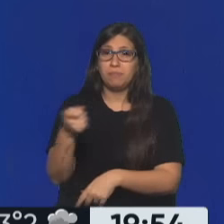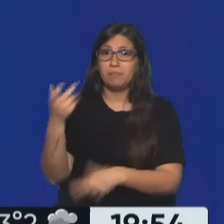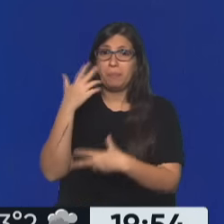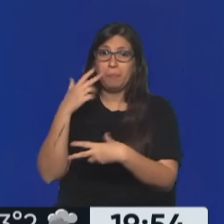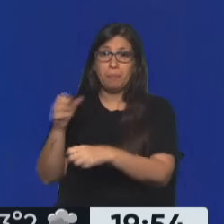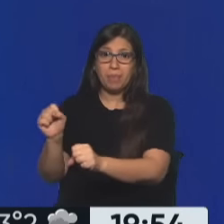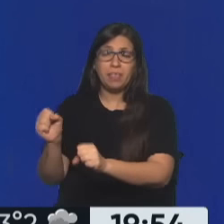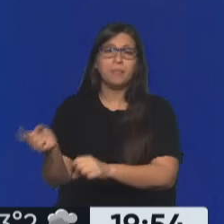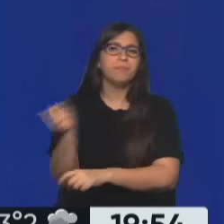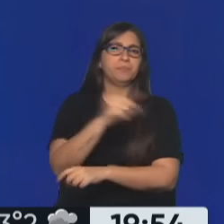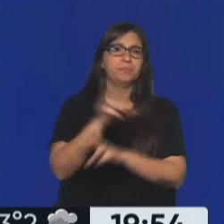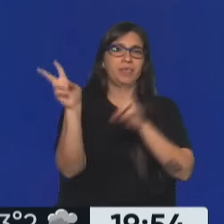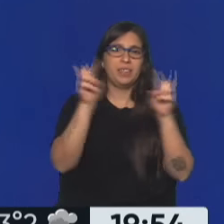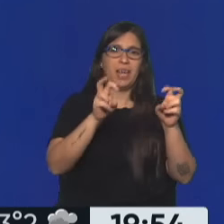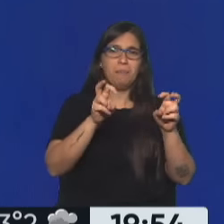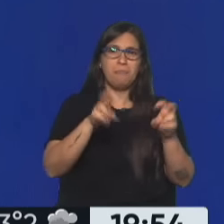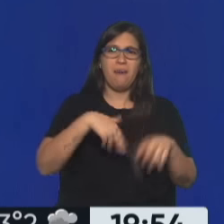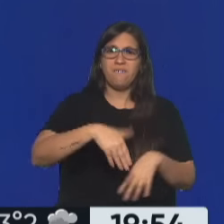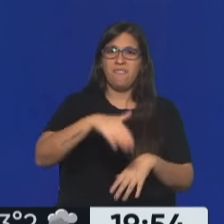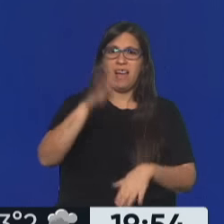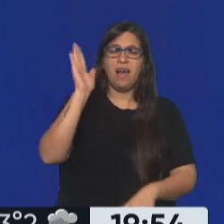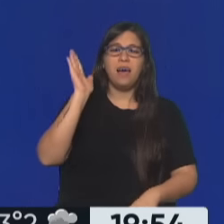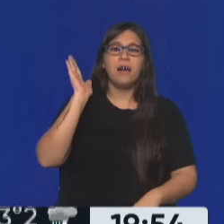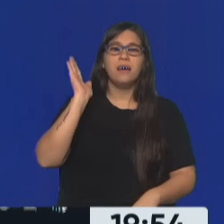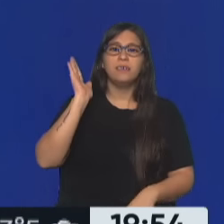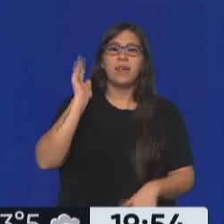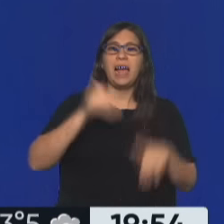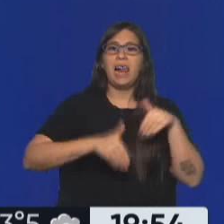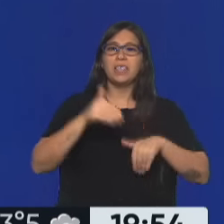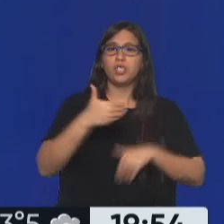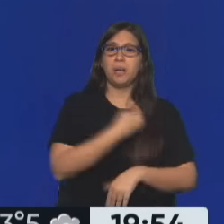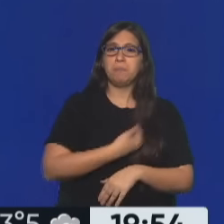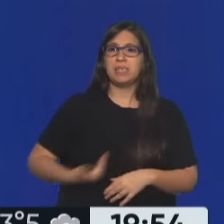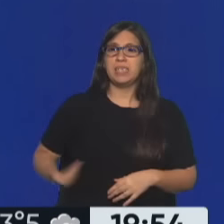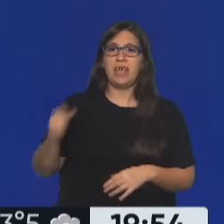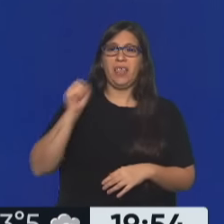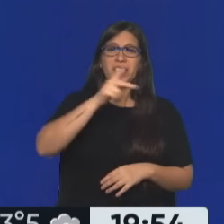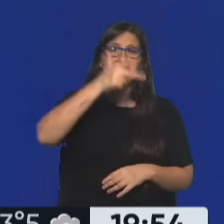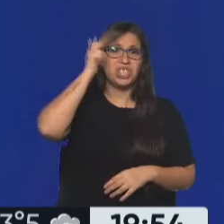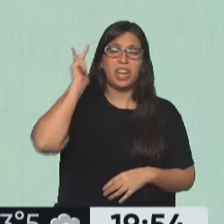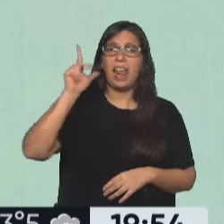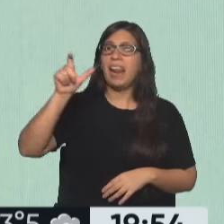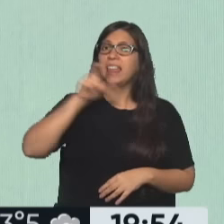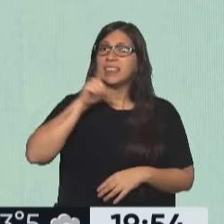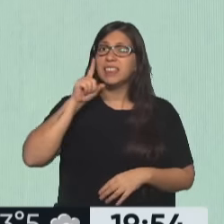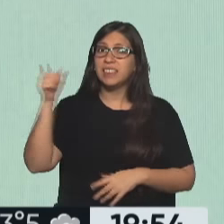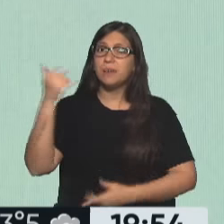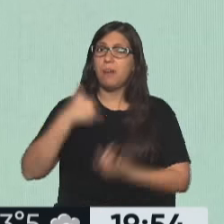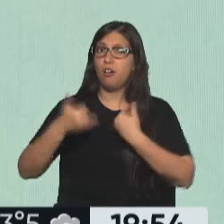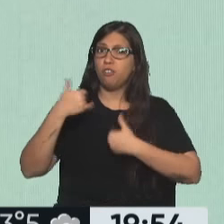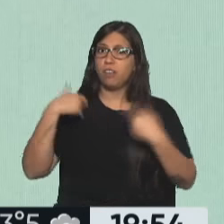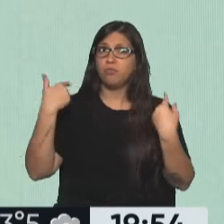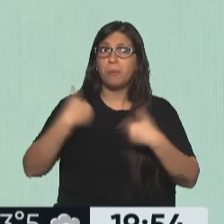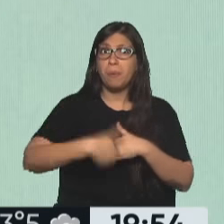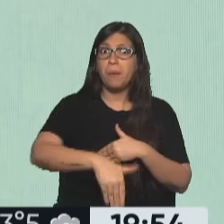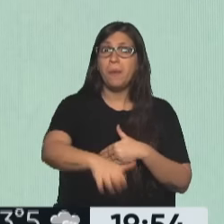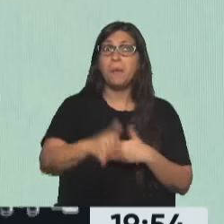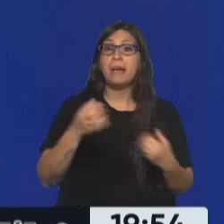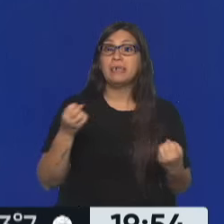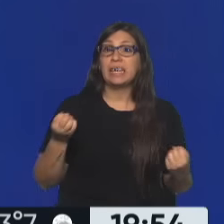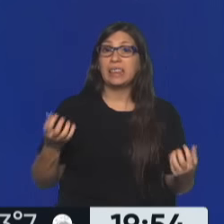Cambiar de tema, se lo habíamos adelantado, se vienen las elecciones presidenciales en Chile. Leticia tiene muchos datos de lo que podría pasar justamente